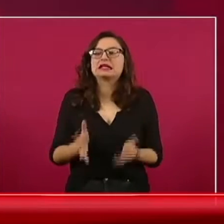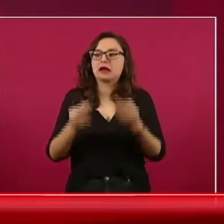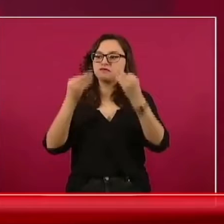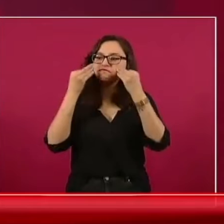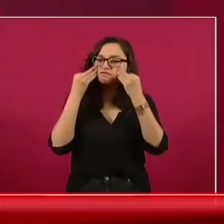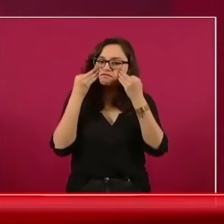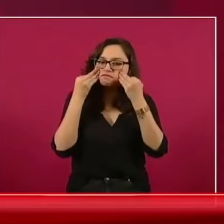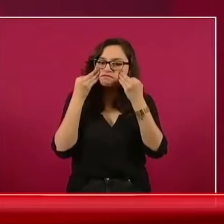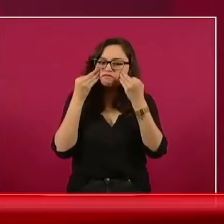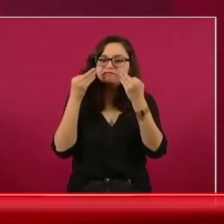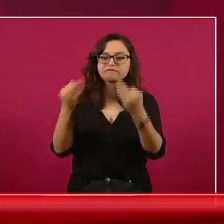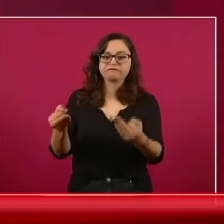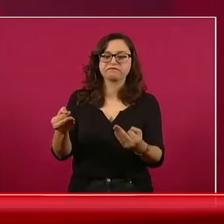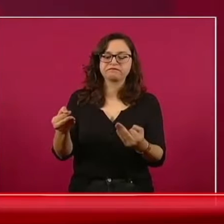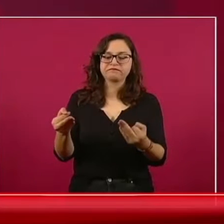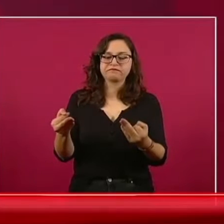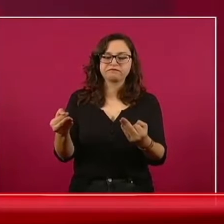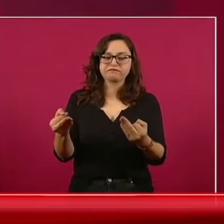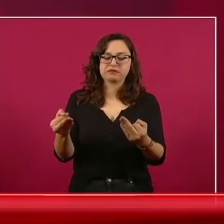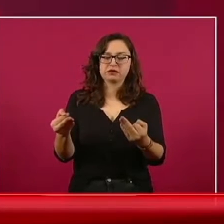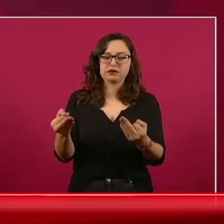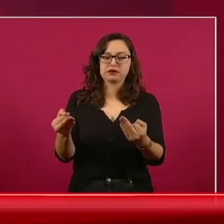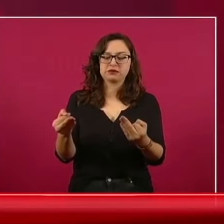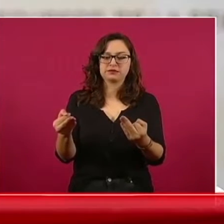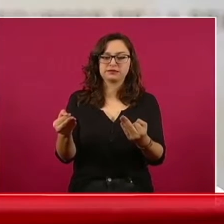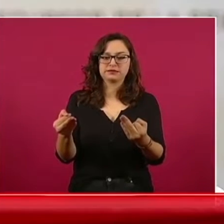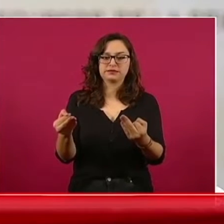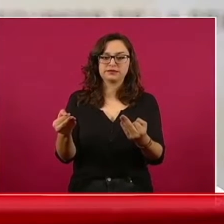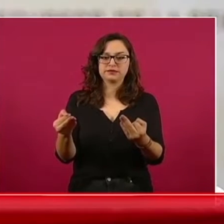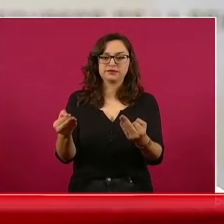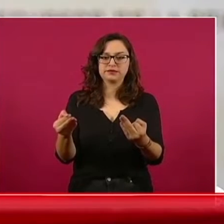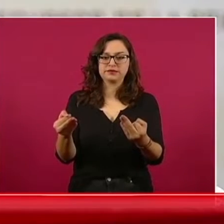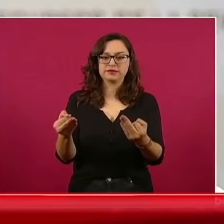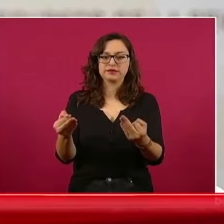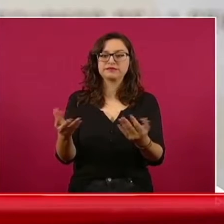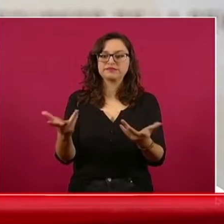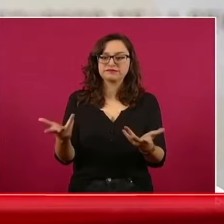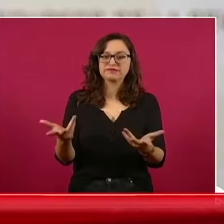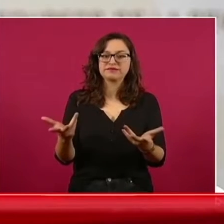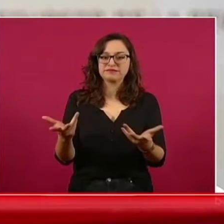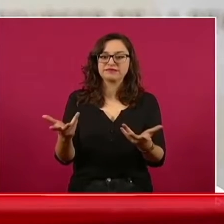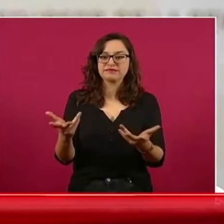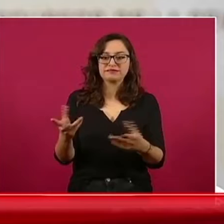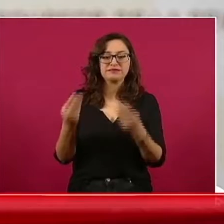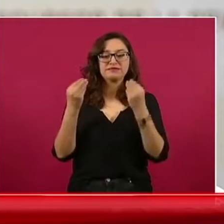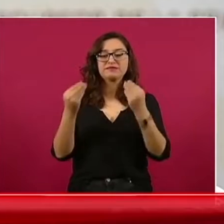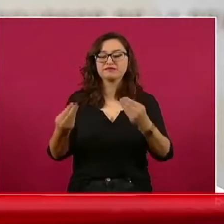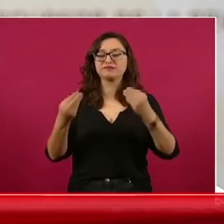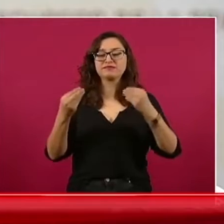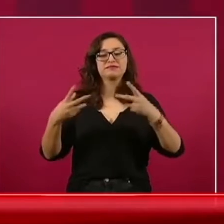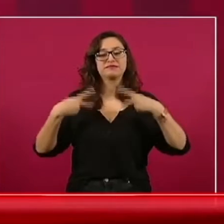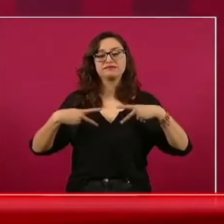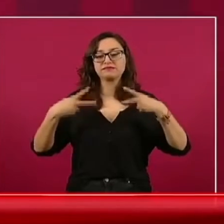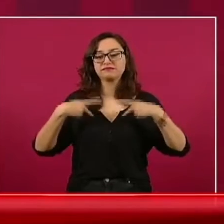de que pues si están perdiendo la vida